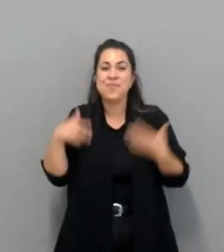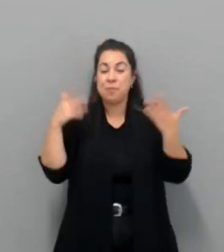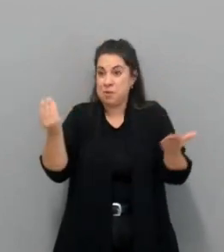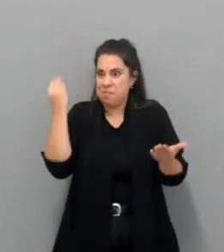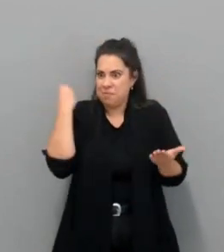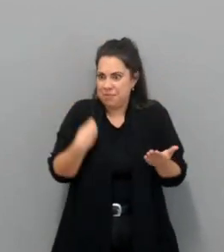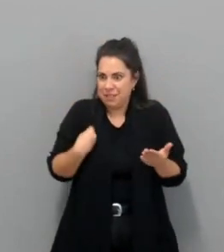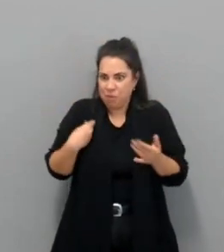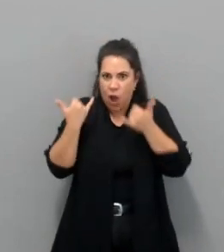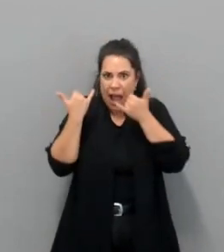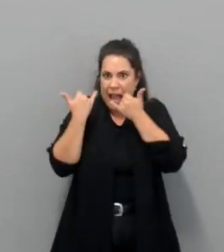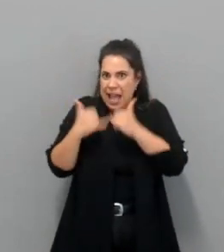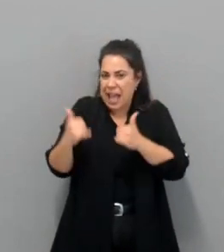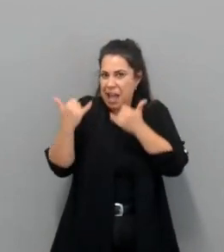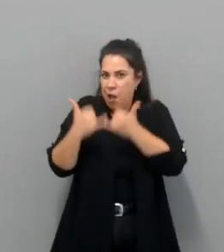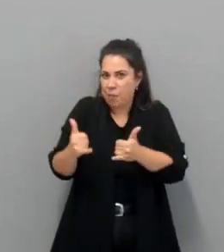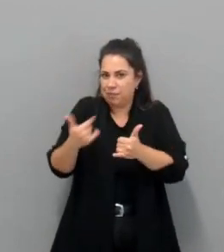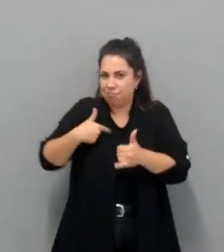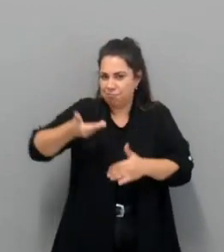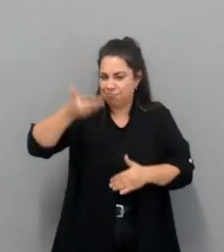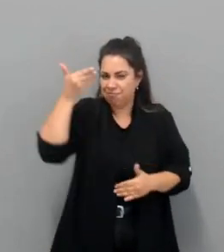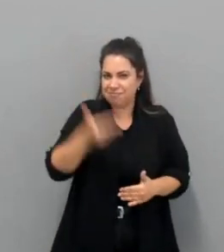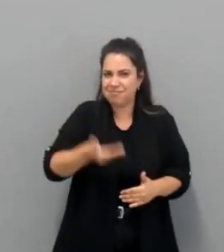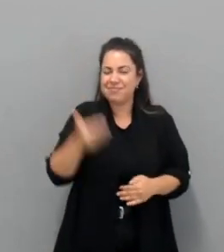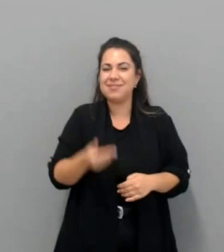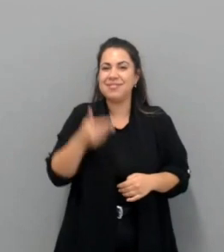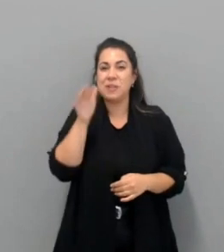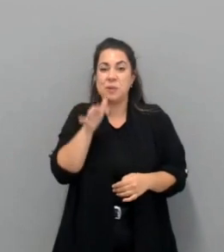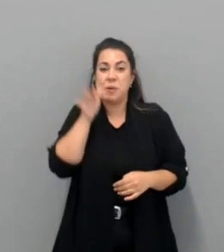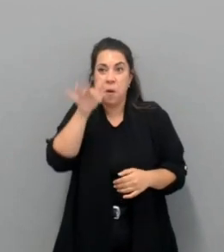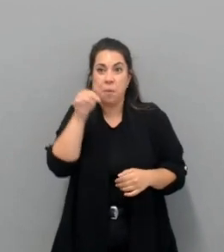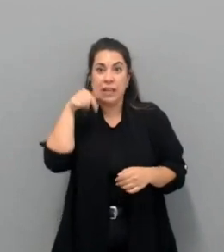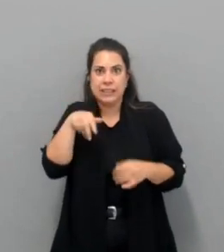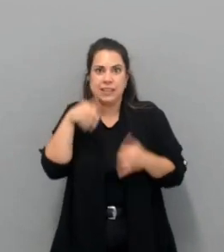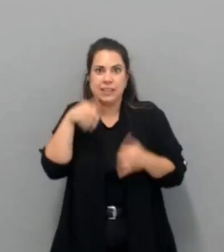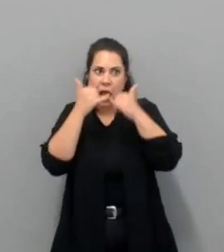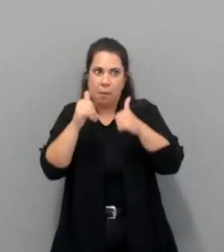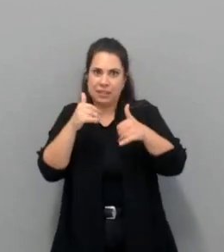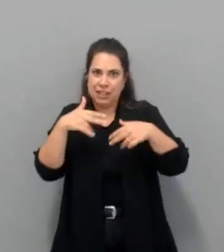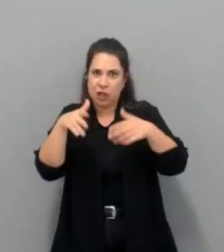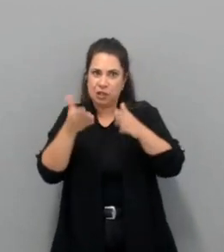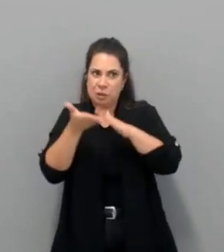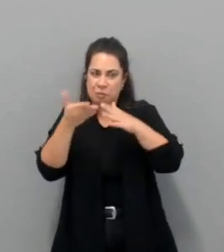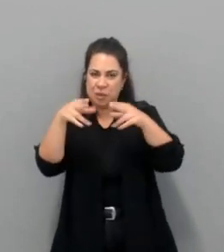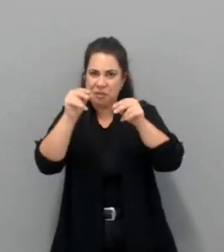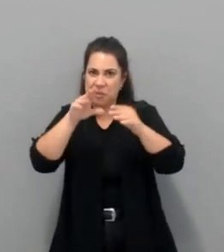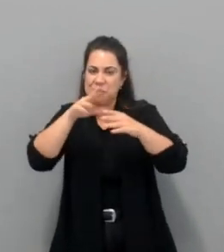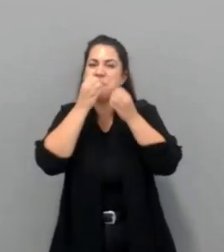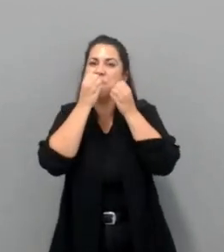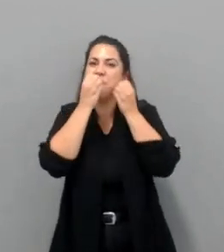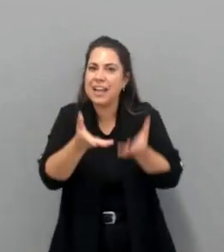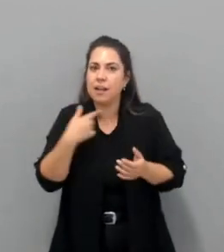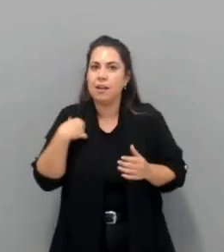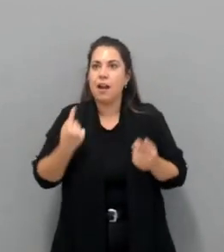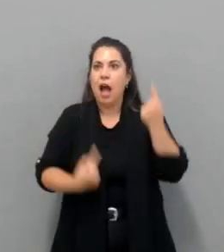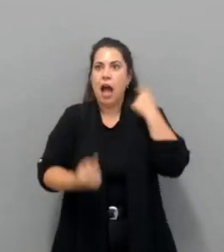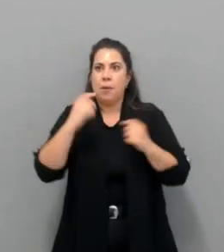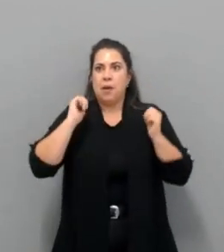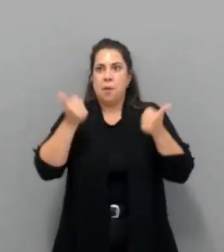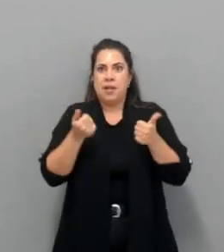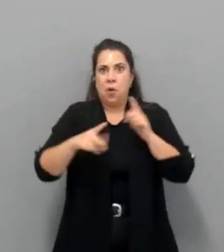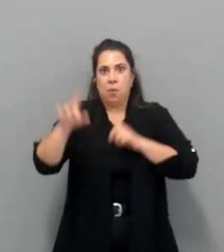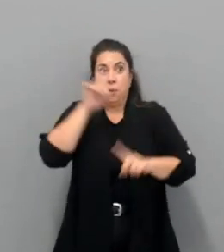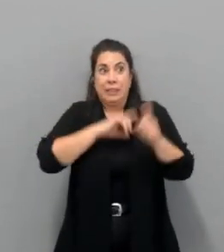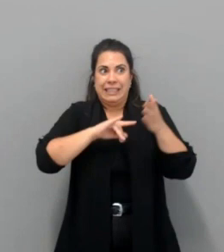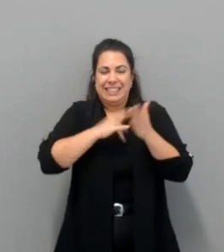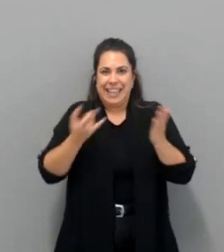los eventos importantes y sobre todo todos los eventos que acaban bien, empiezan a veces con problemas técnicos,